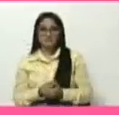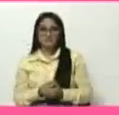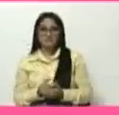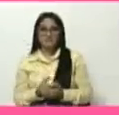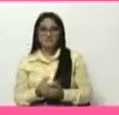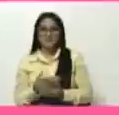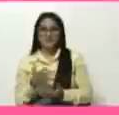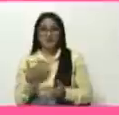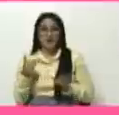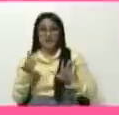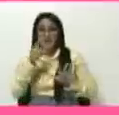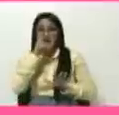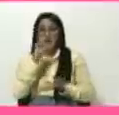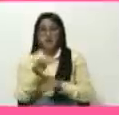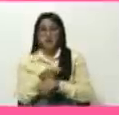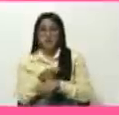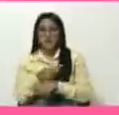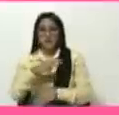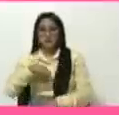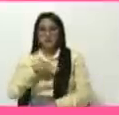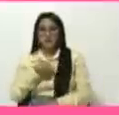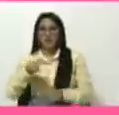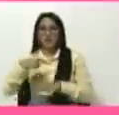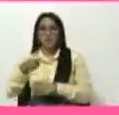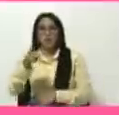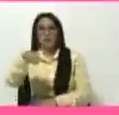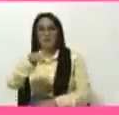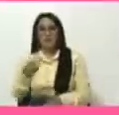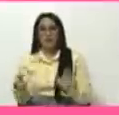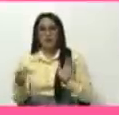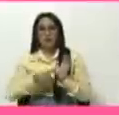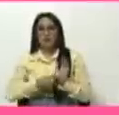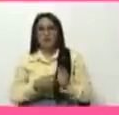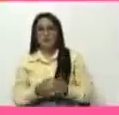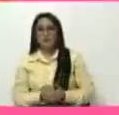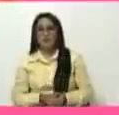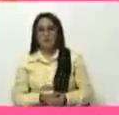que nos den 6 años para gobernar nosotros y después vienen ustedes otra vez.